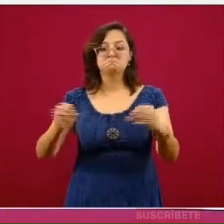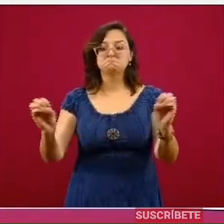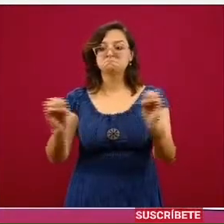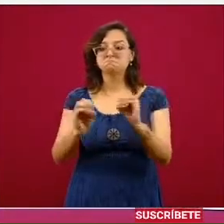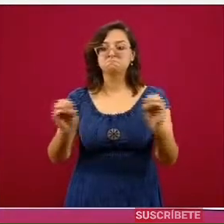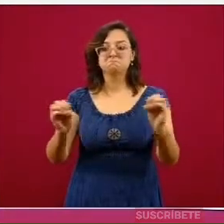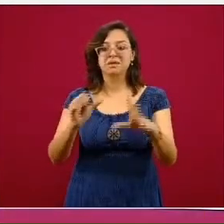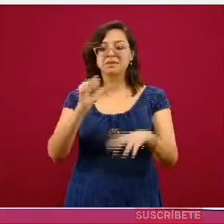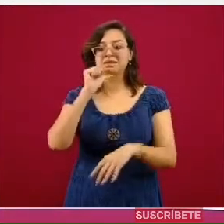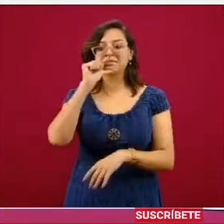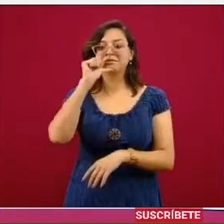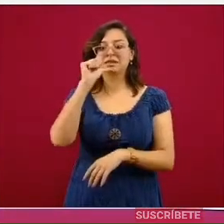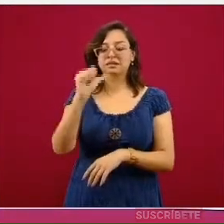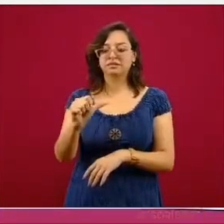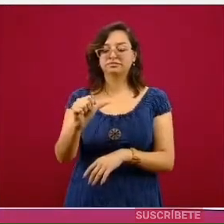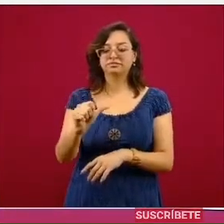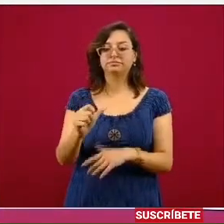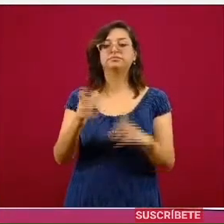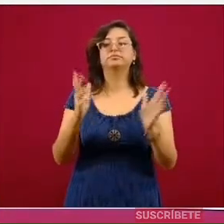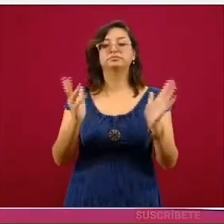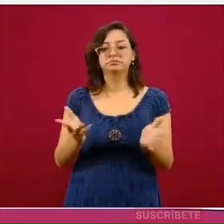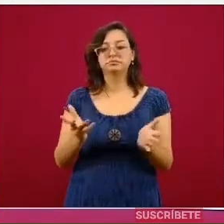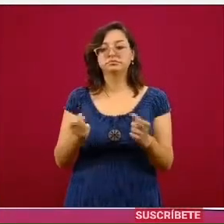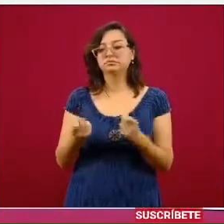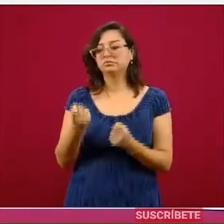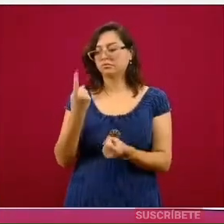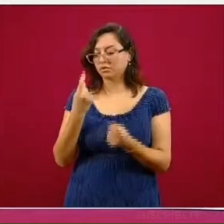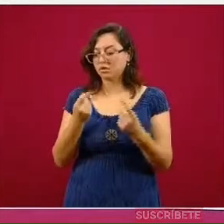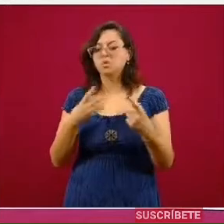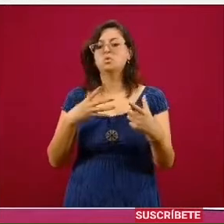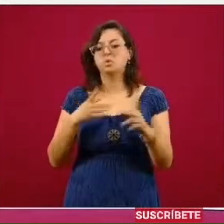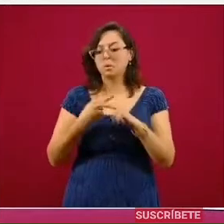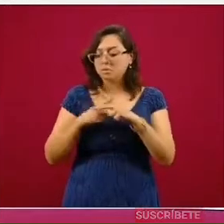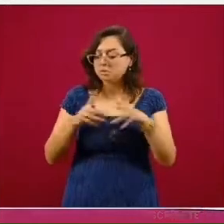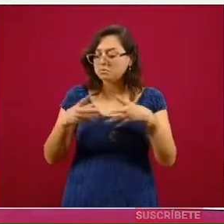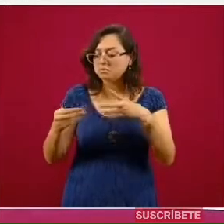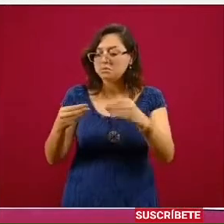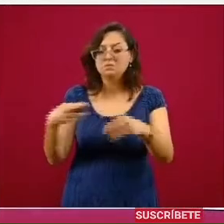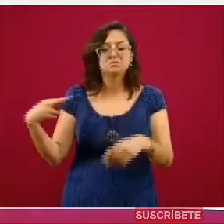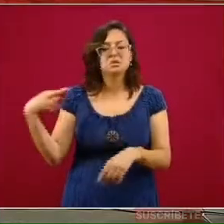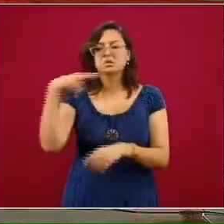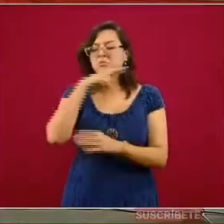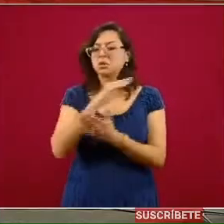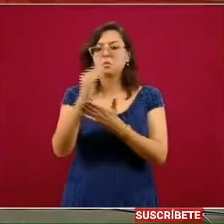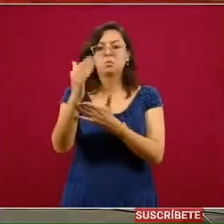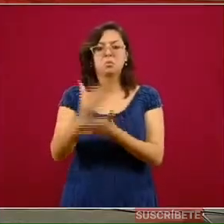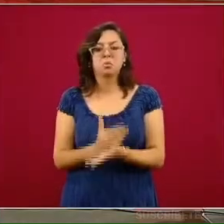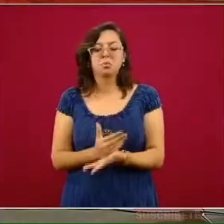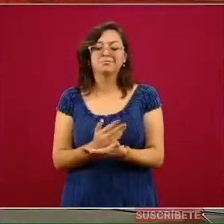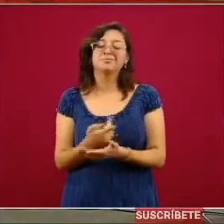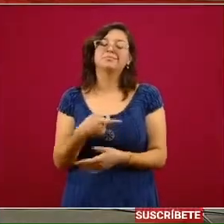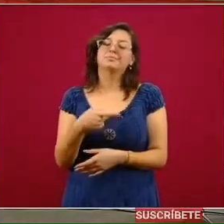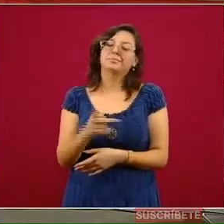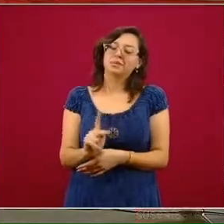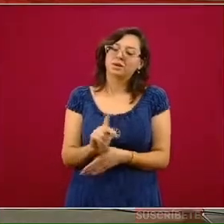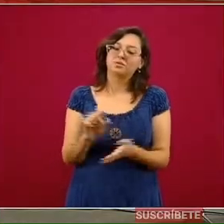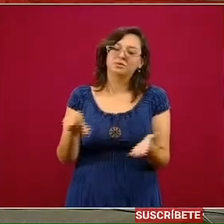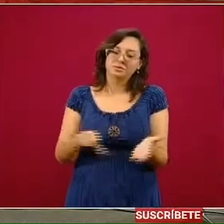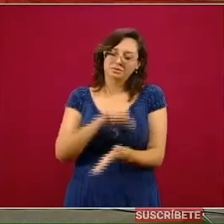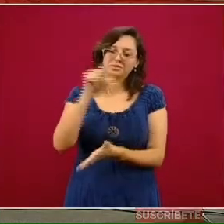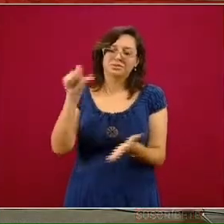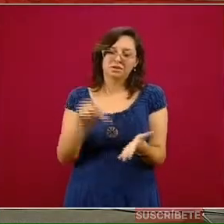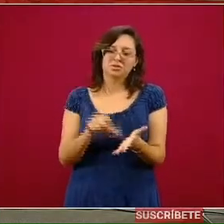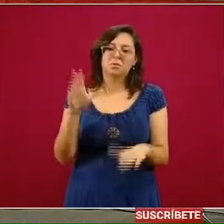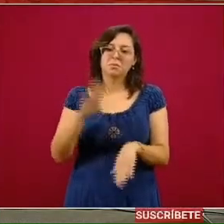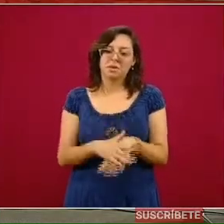transmisión. Y algunos han entrado a transmisión y luego regresado de la transmisión. Pero en la zona céntrica, donde está la parte